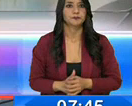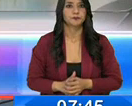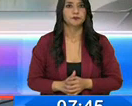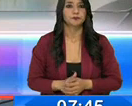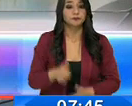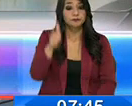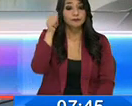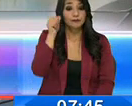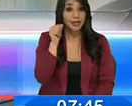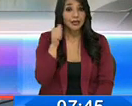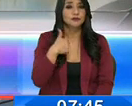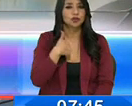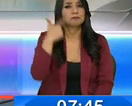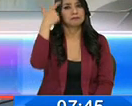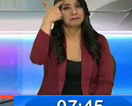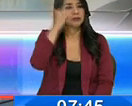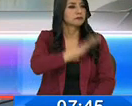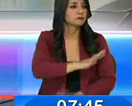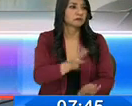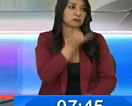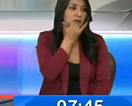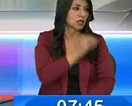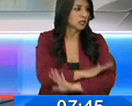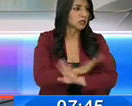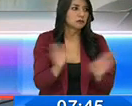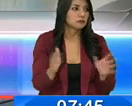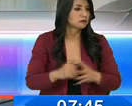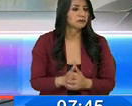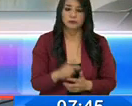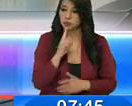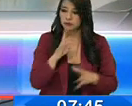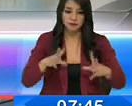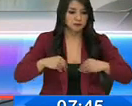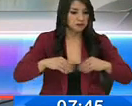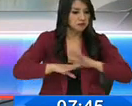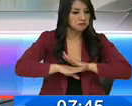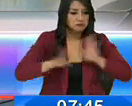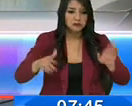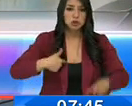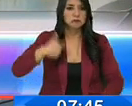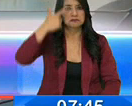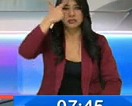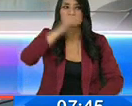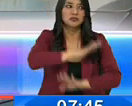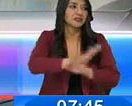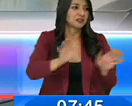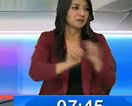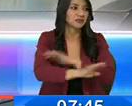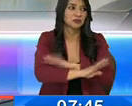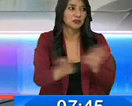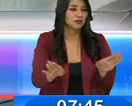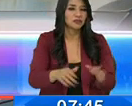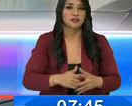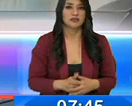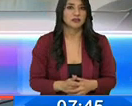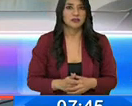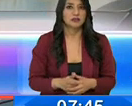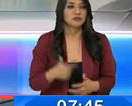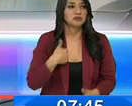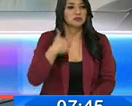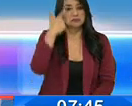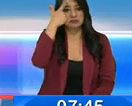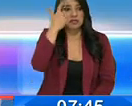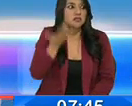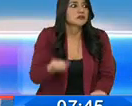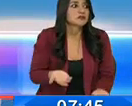ayer sí me parece que es inadecuado, por decir inaceptable. Creo que aquí no podemos tampoco pensar que